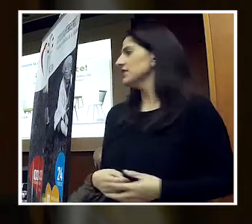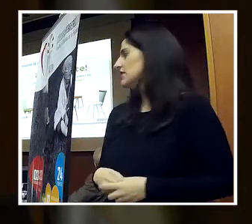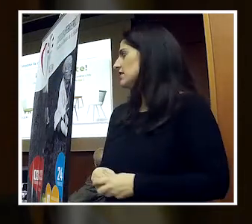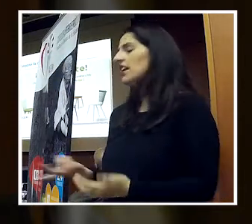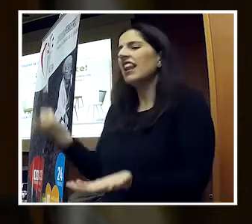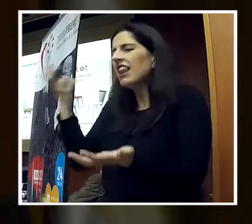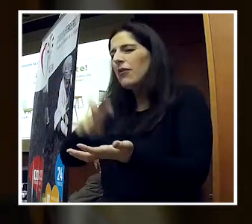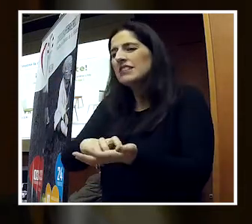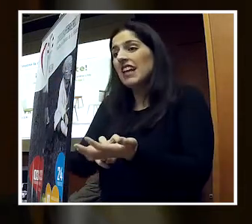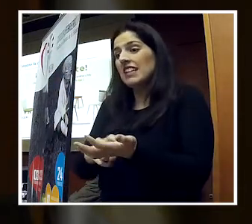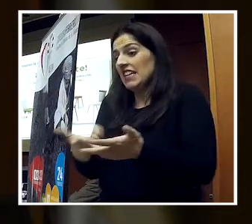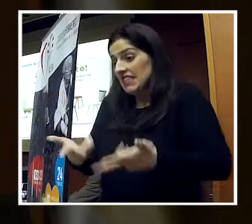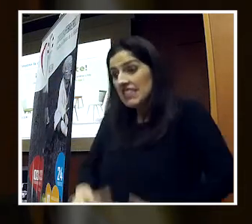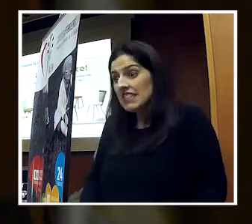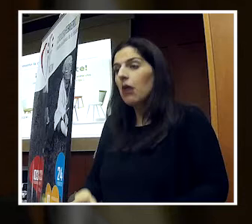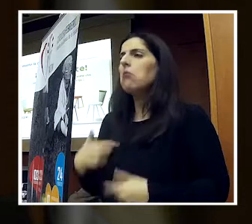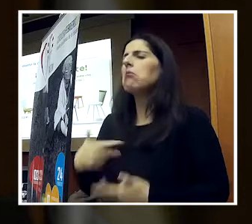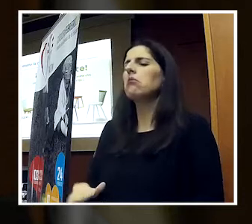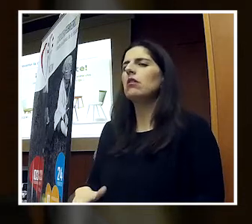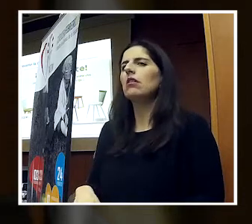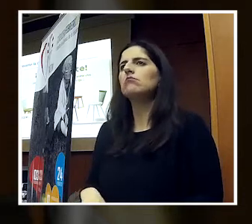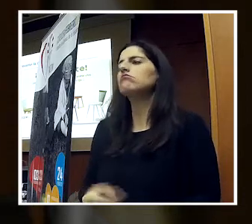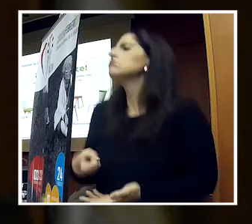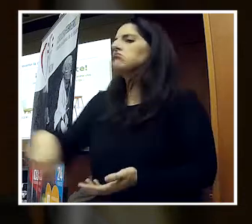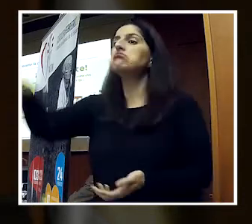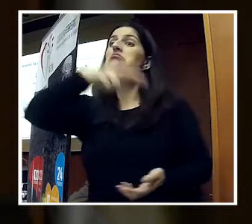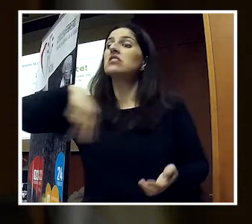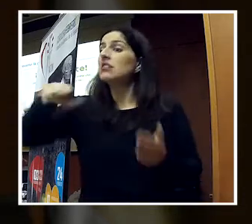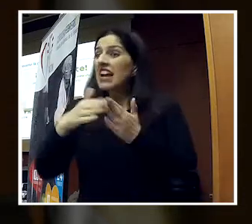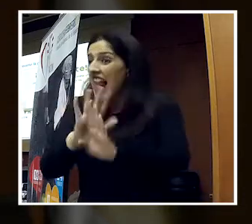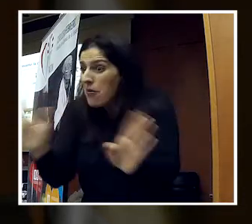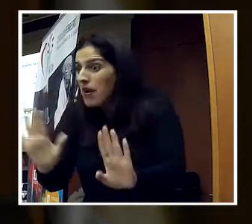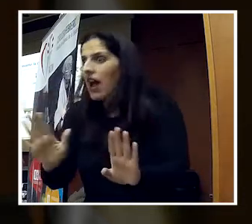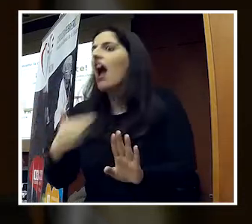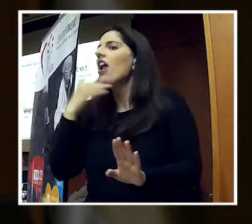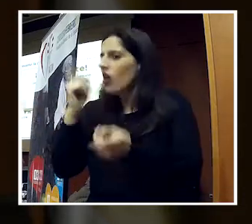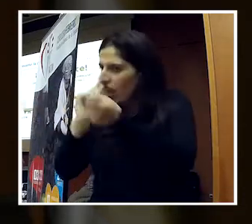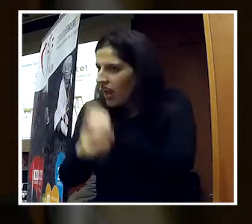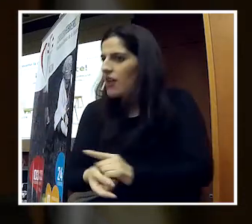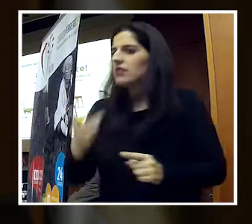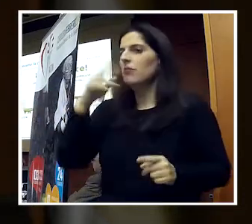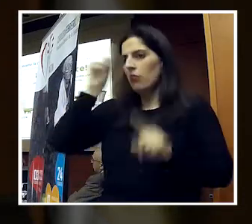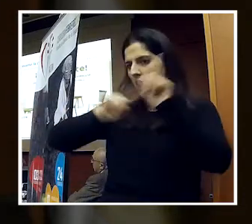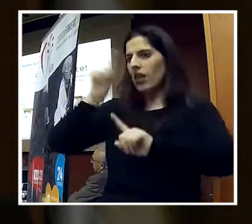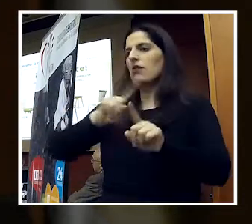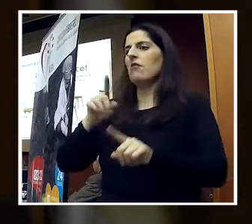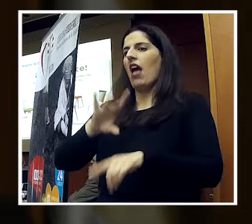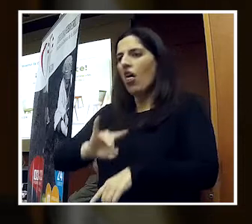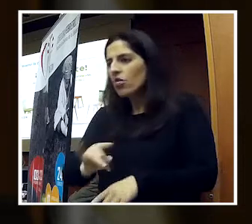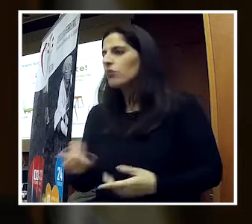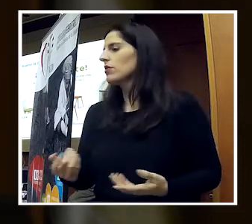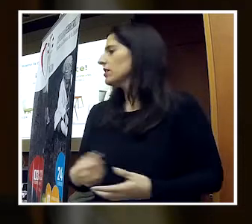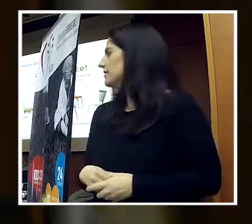conclusiones, levantarte de la silla cada cierto tiempo y caminar unos minutos reduce el riesgo de diabetes tipo